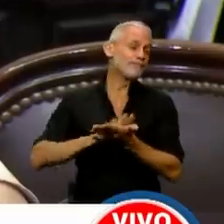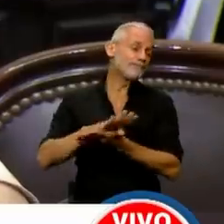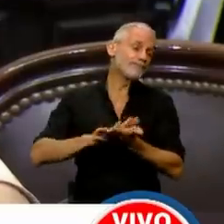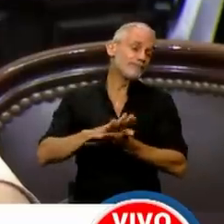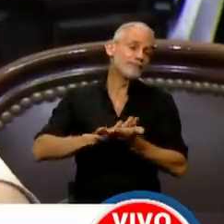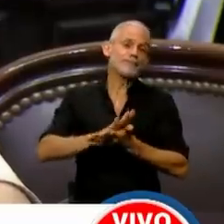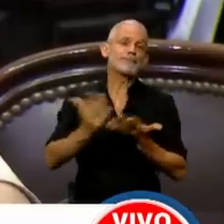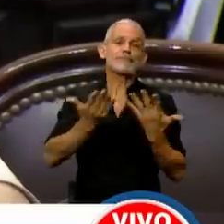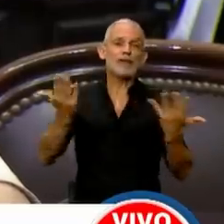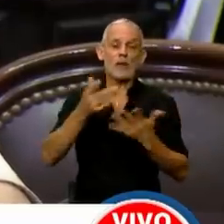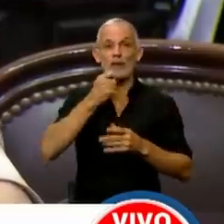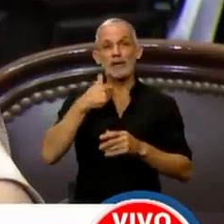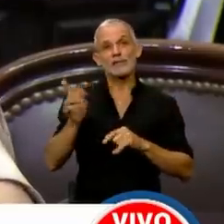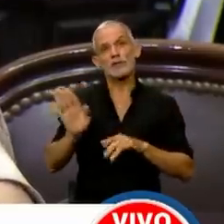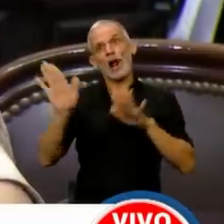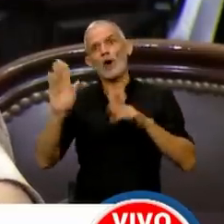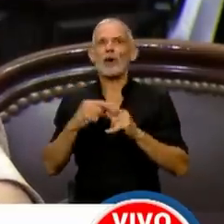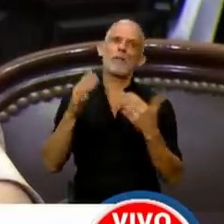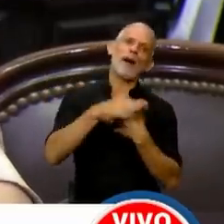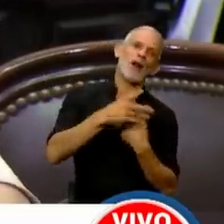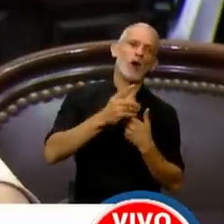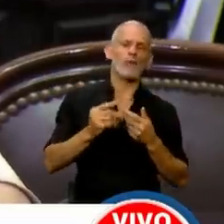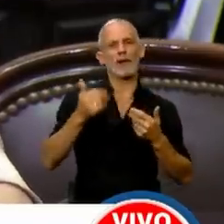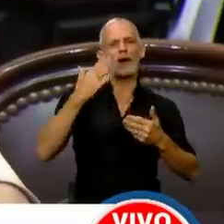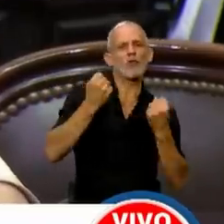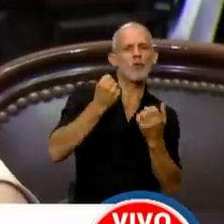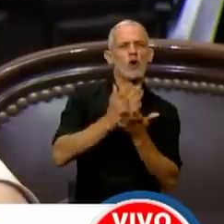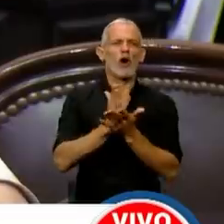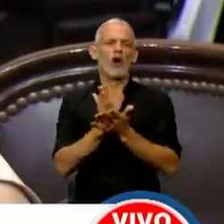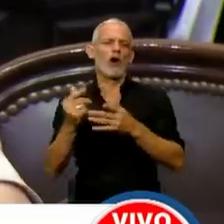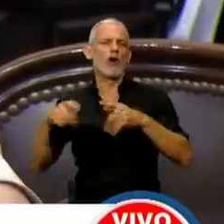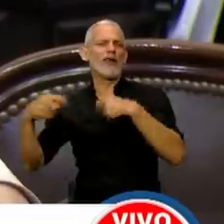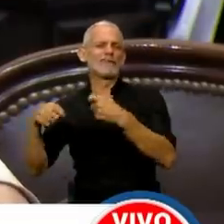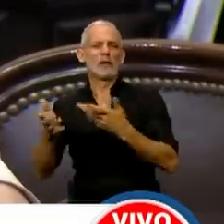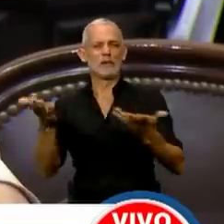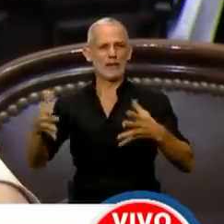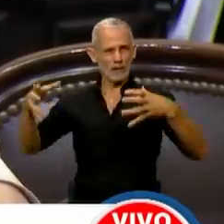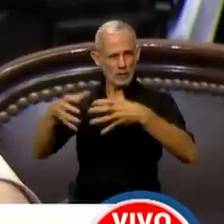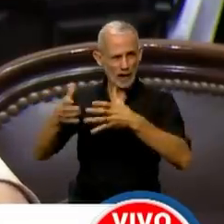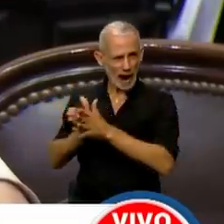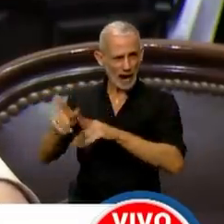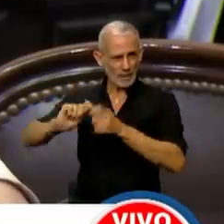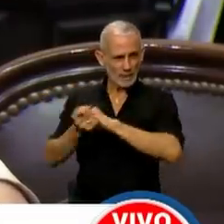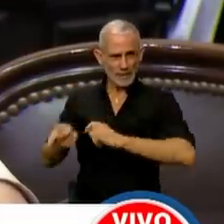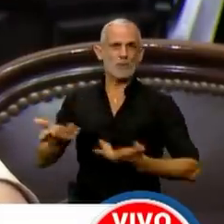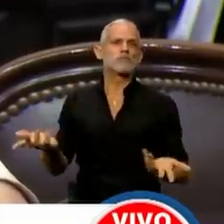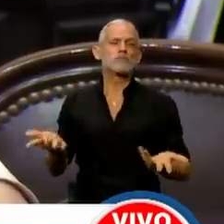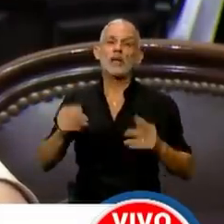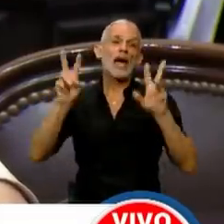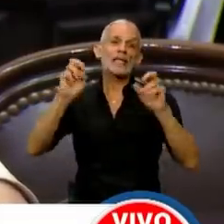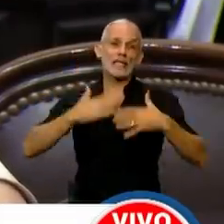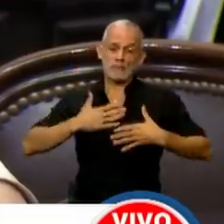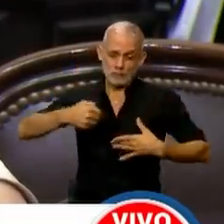resuelva si son halcones o si son palomas. Miren, muchachos, lamentablemente el tema nos